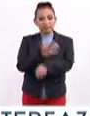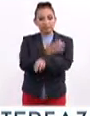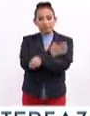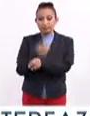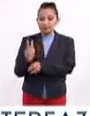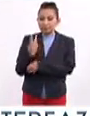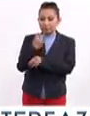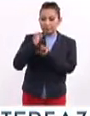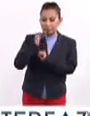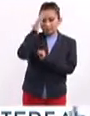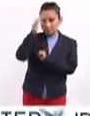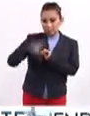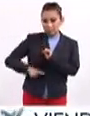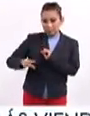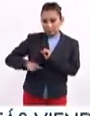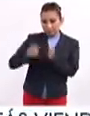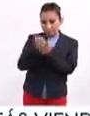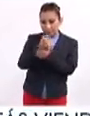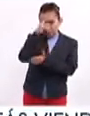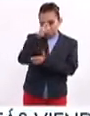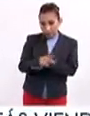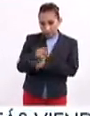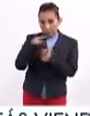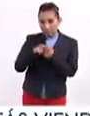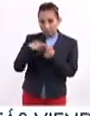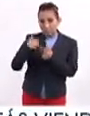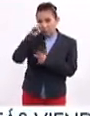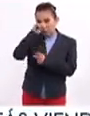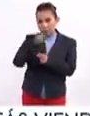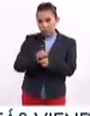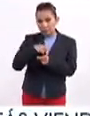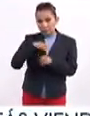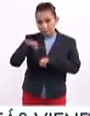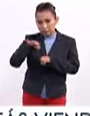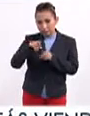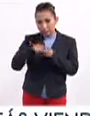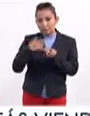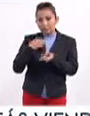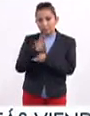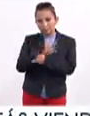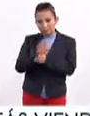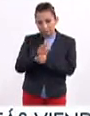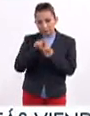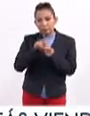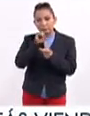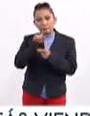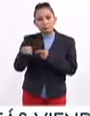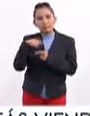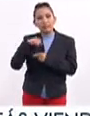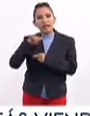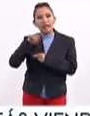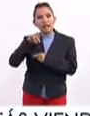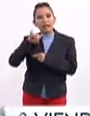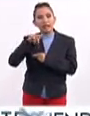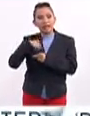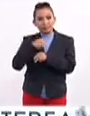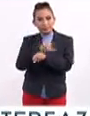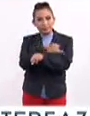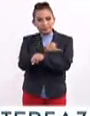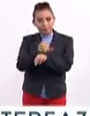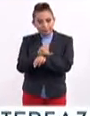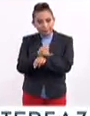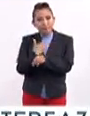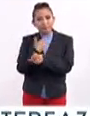Acompañado por las titulares del Gobierno de la Ciudad de México, de las Secretarías del Trabajo y de Bienestar, así como de la alcaldesa de